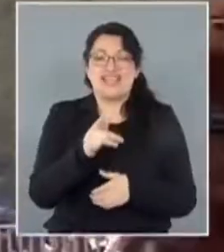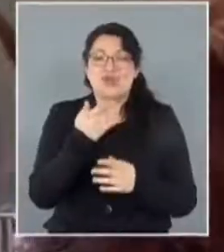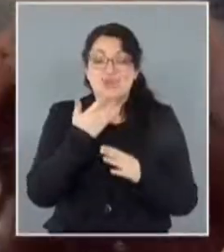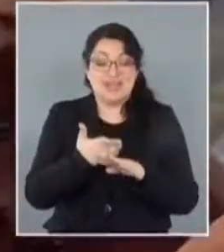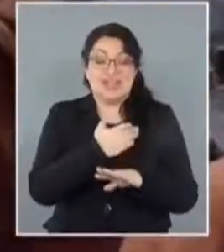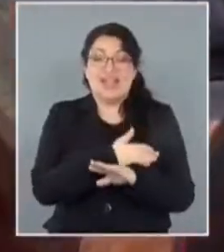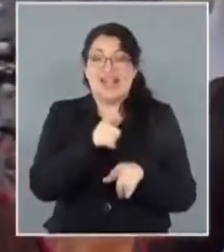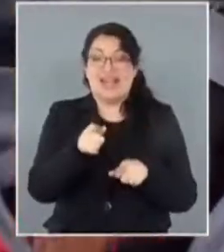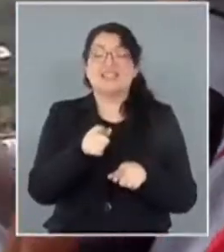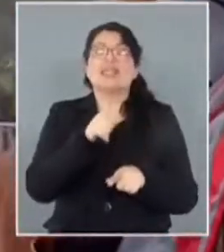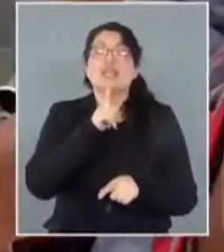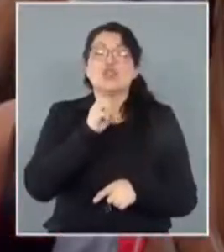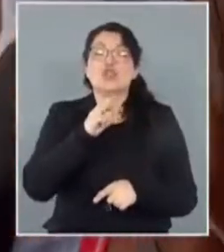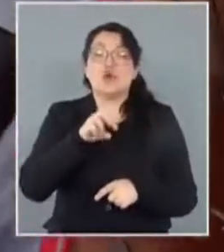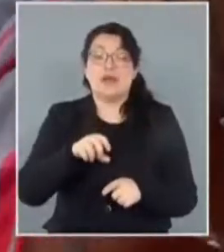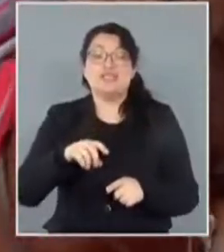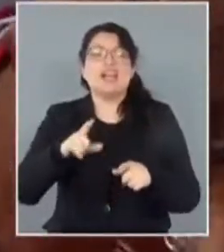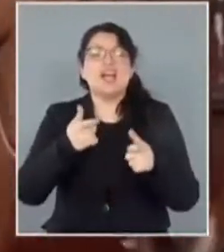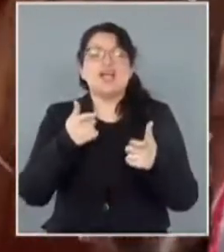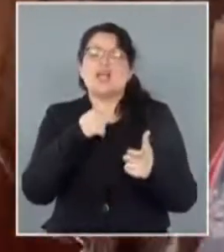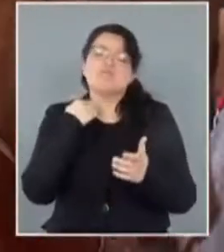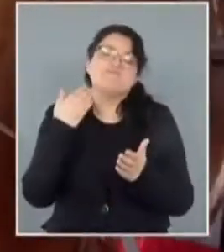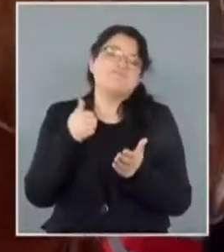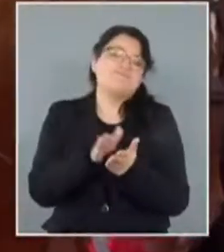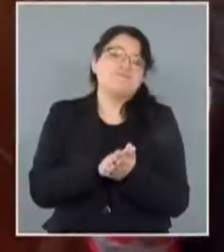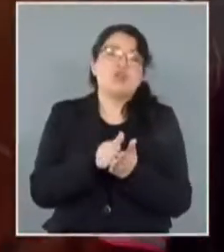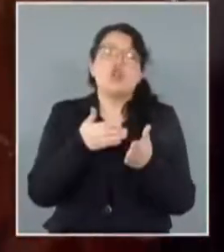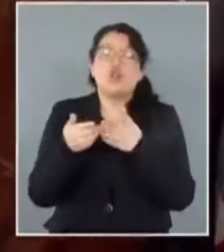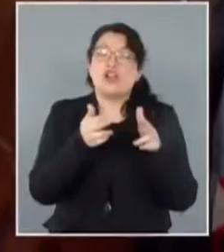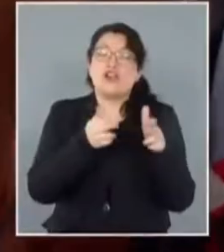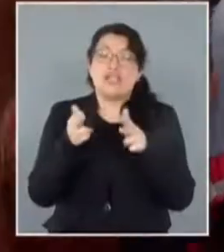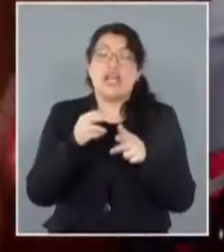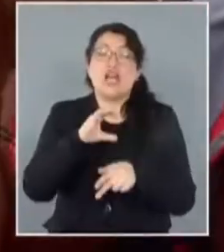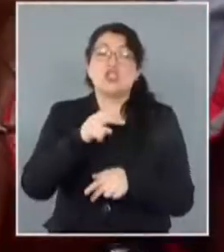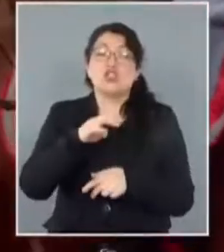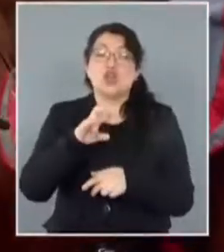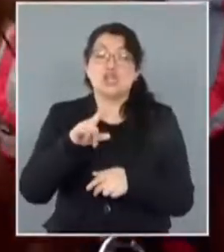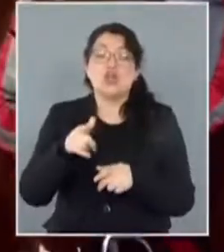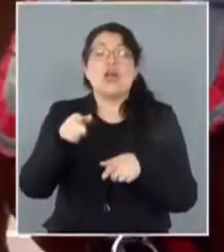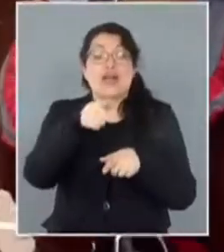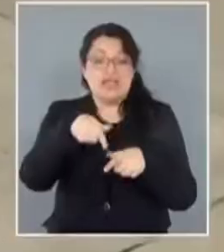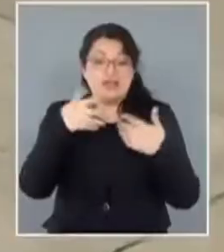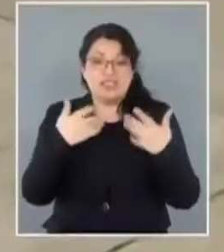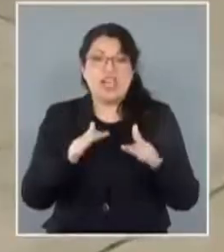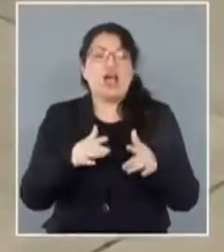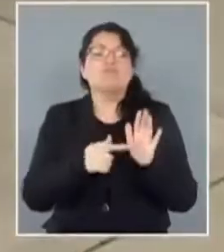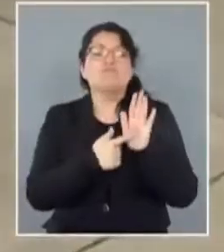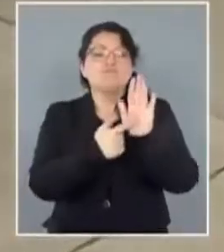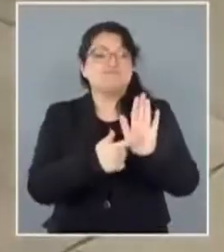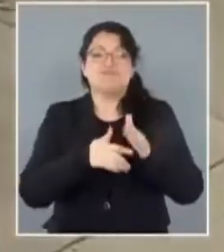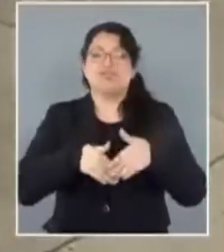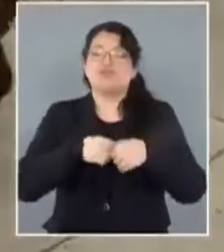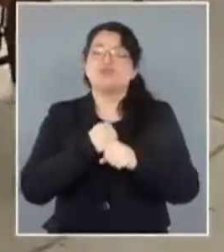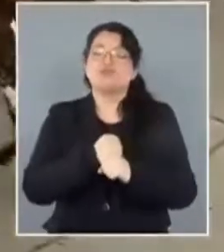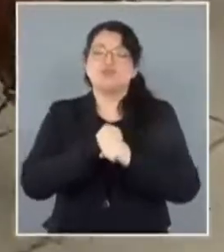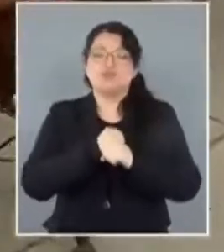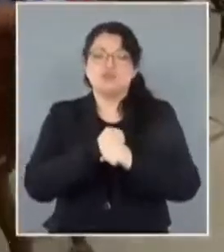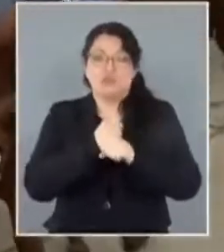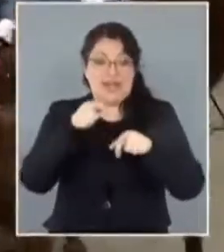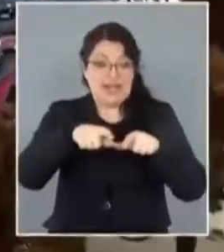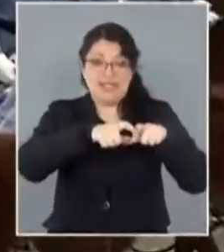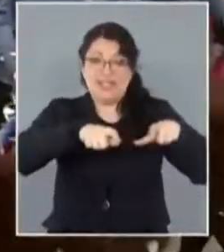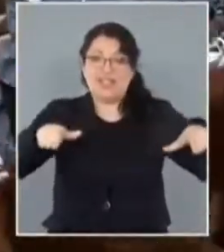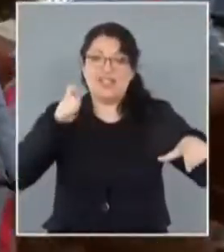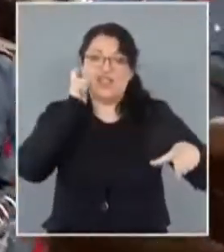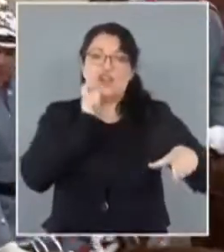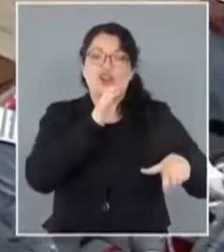a su comandante Tomás Llavar, que cayó muerto en la batalla de Chorrillos, se han presentado al galope por la elipse del Parque